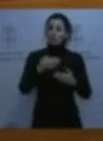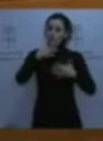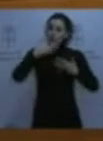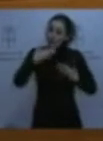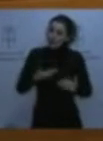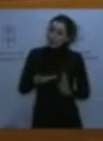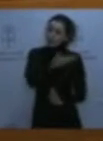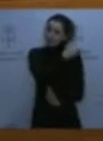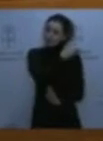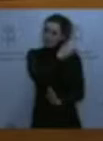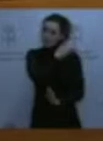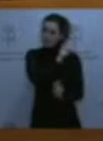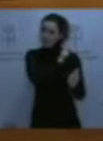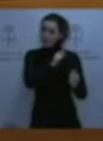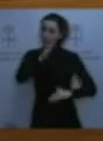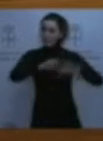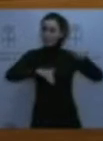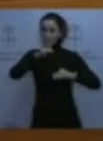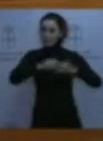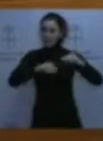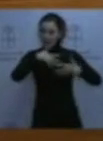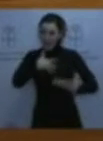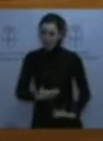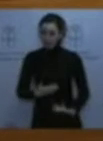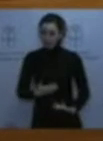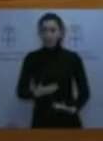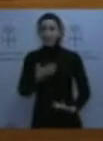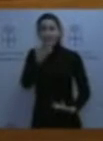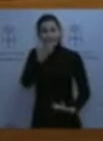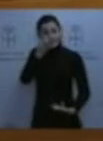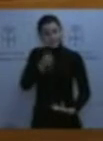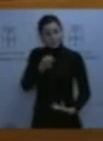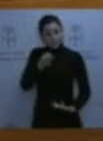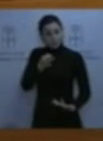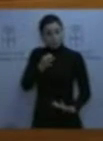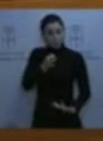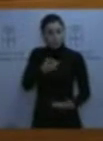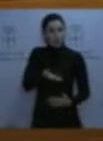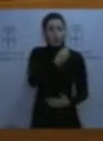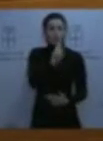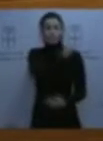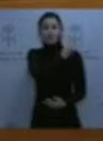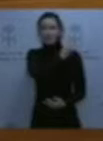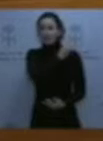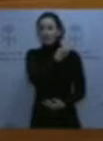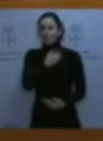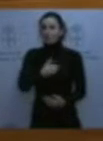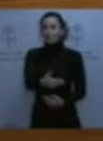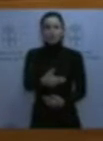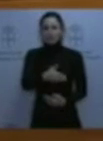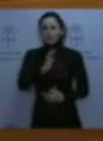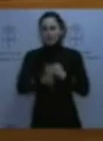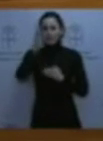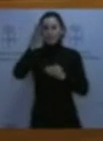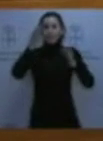se resuelve, incluso condena al futuro. Y es indiscutible que las mujeres sufrieron una doble represión durante la